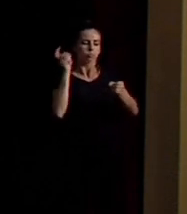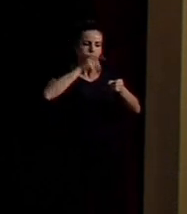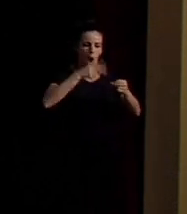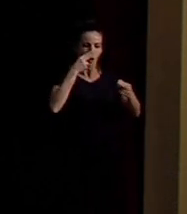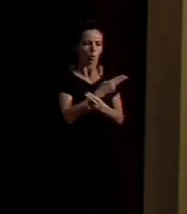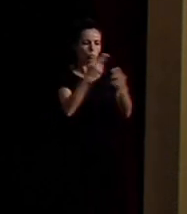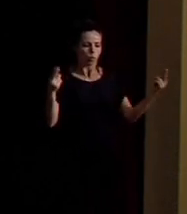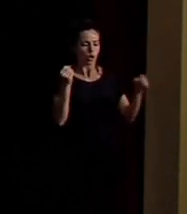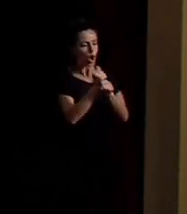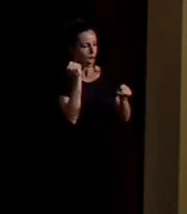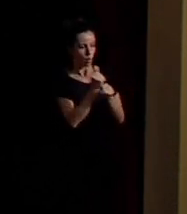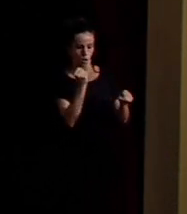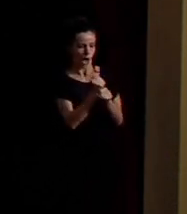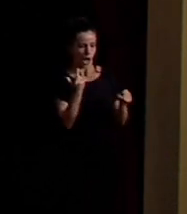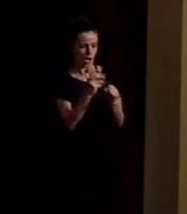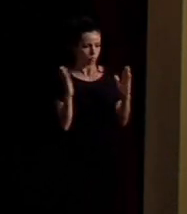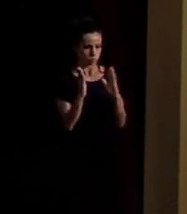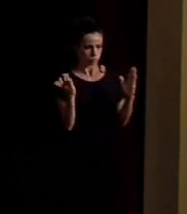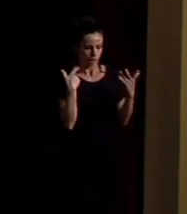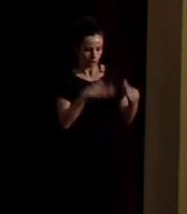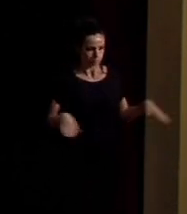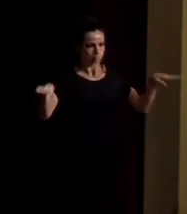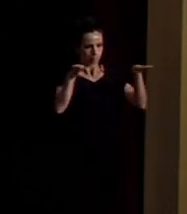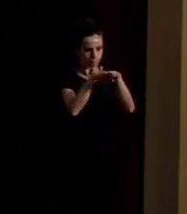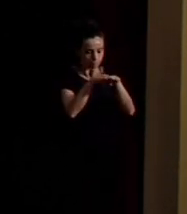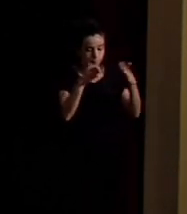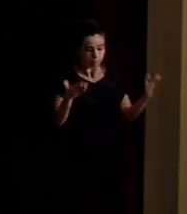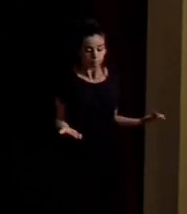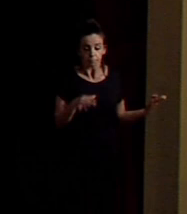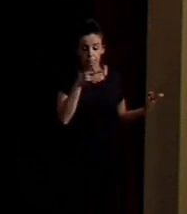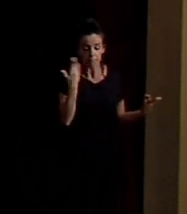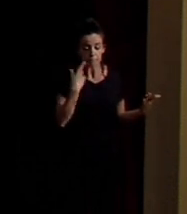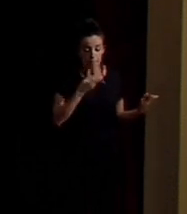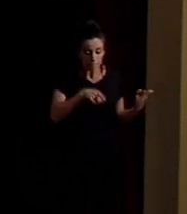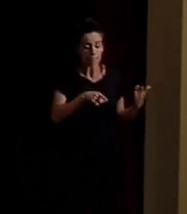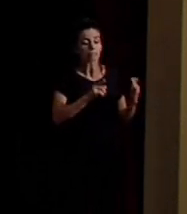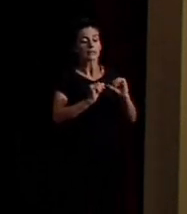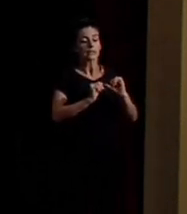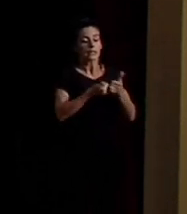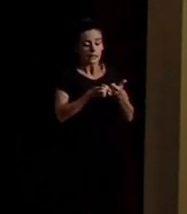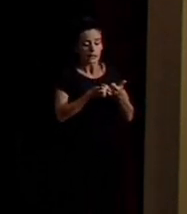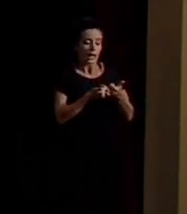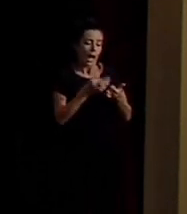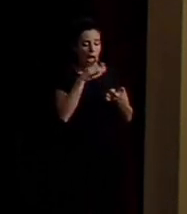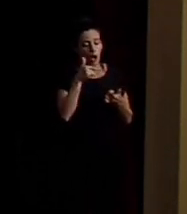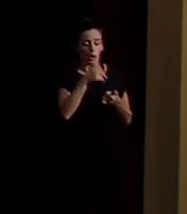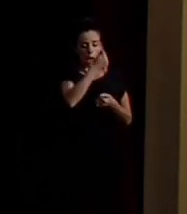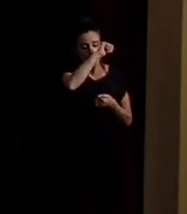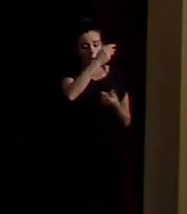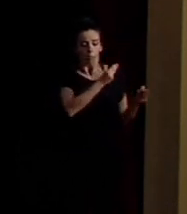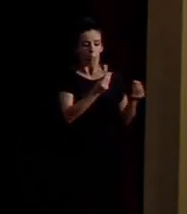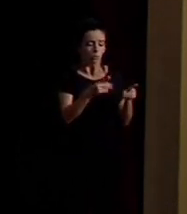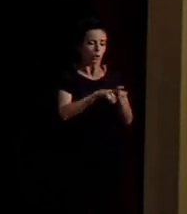laboral y al ámbito, en definitiva, de la equivalencia, ¿no? Y entonces se está generando incluso ahí todo un discurso victimista, ¿no?, por parte de muchos